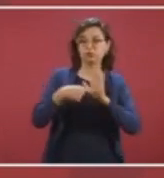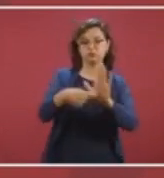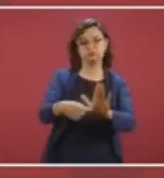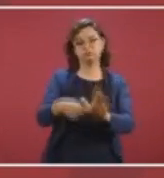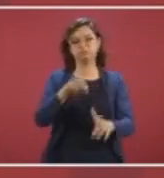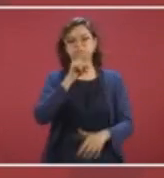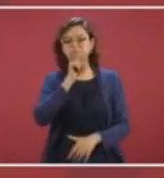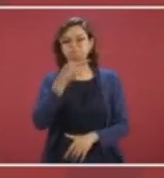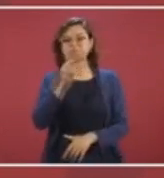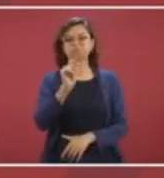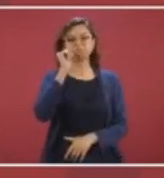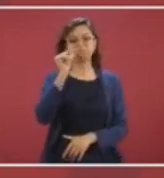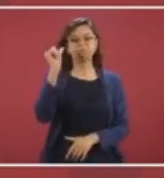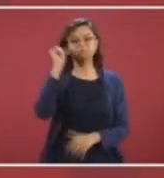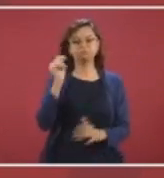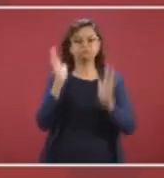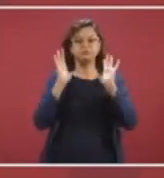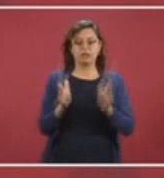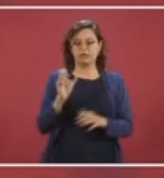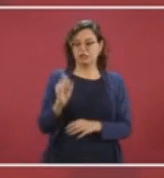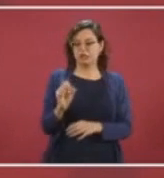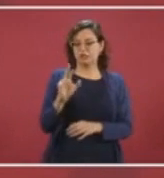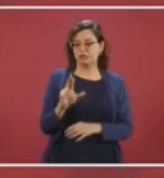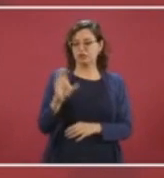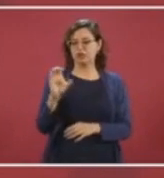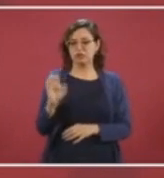Exteriores emitió un comunicado